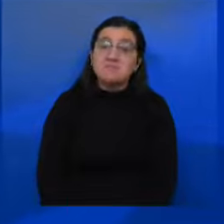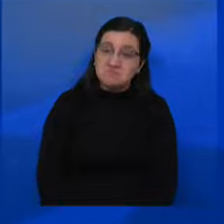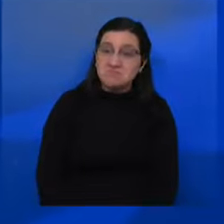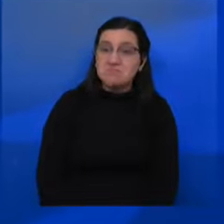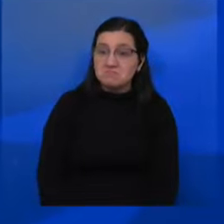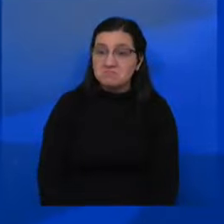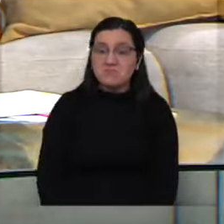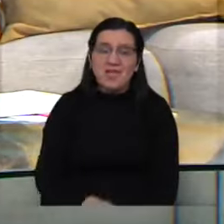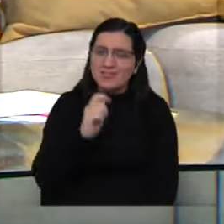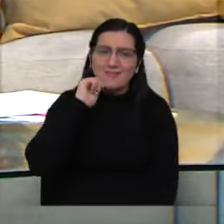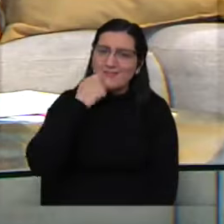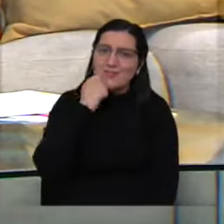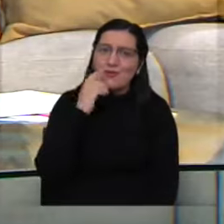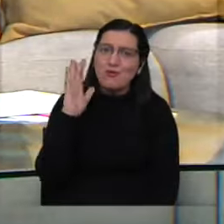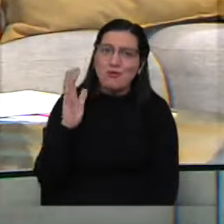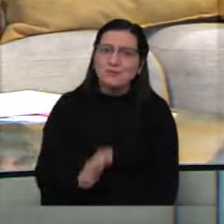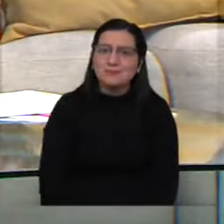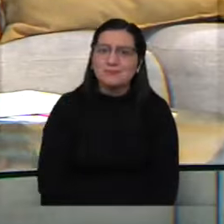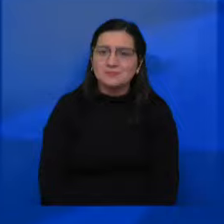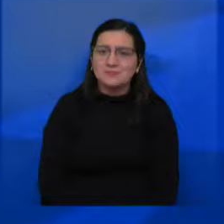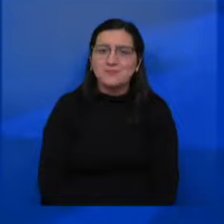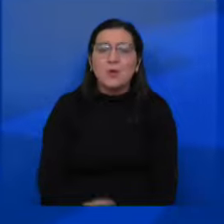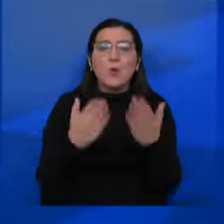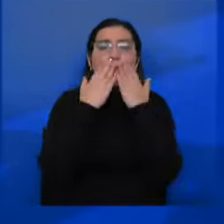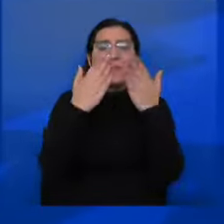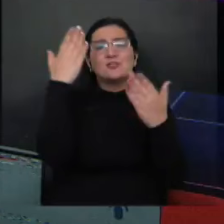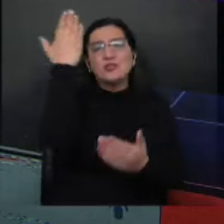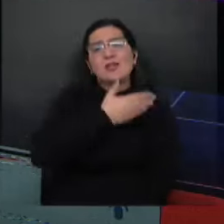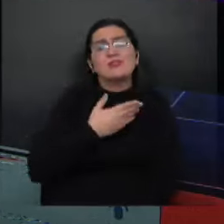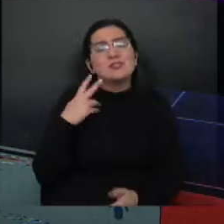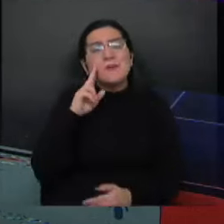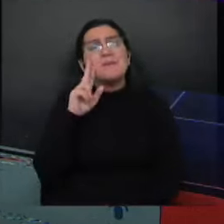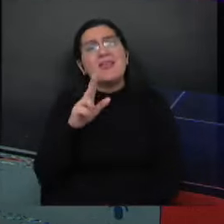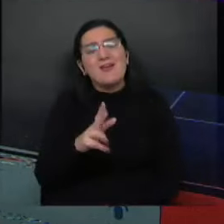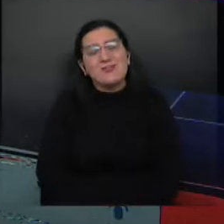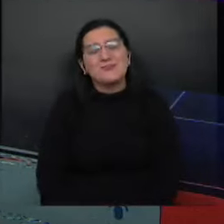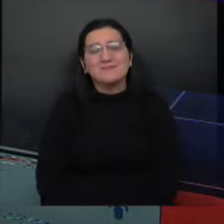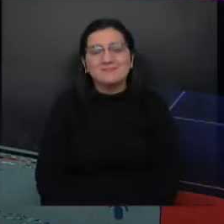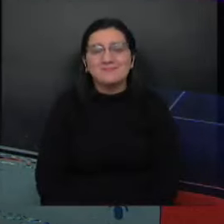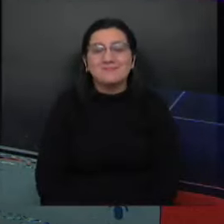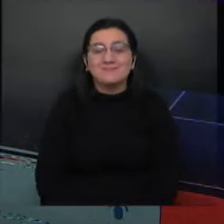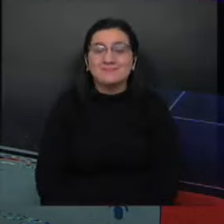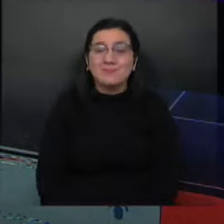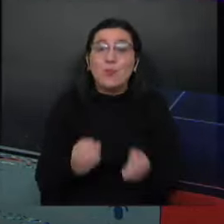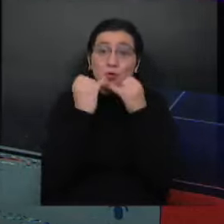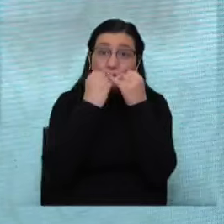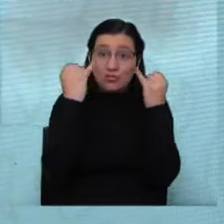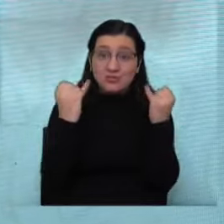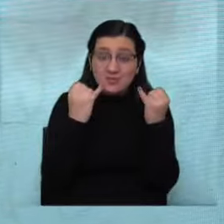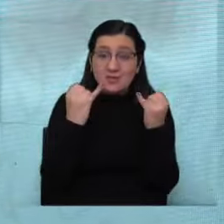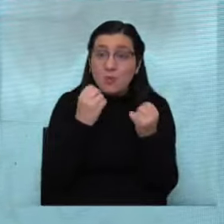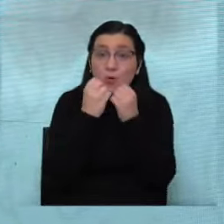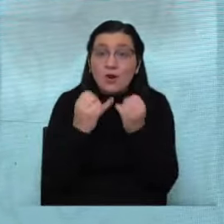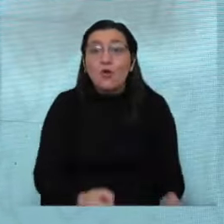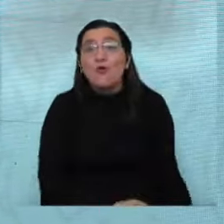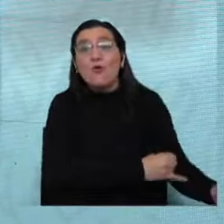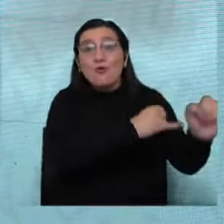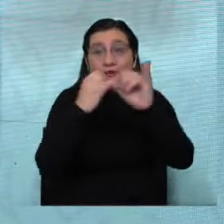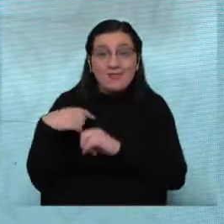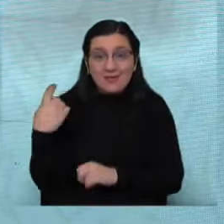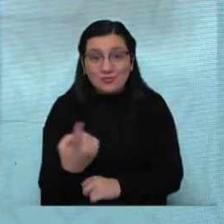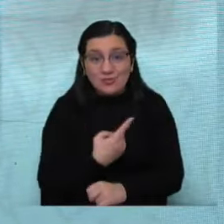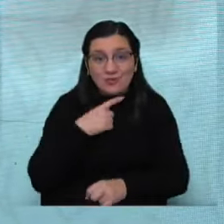bravo está un beso negro si nos estás mirando te mandamos eh Buenos días Muy buena jornada para todos y nos mand un besito conada